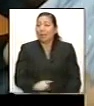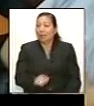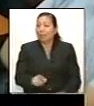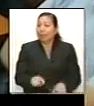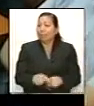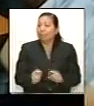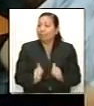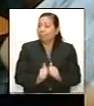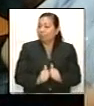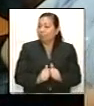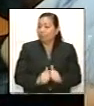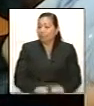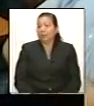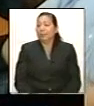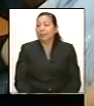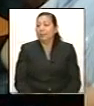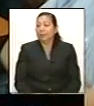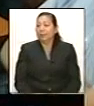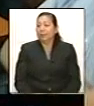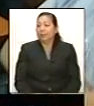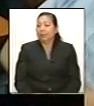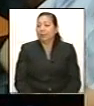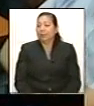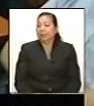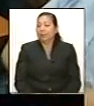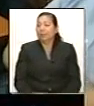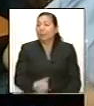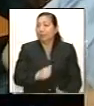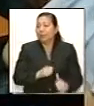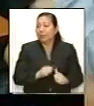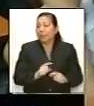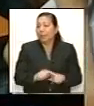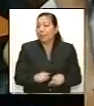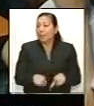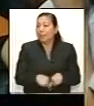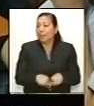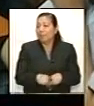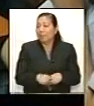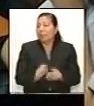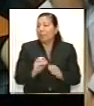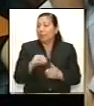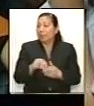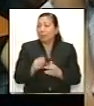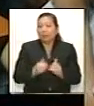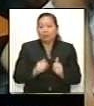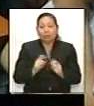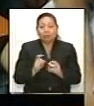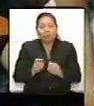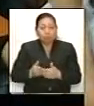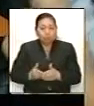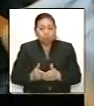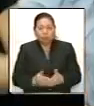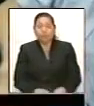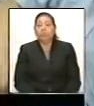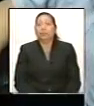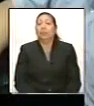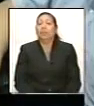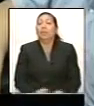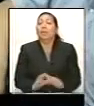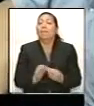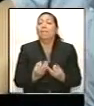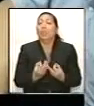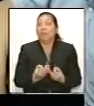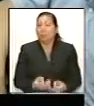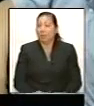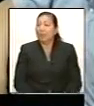el acompañamiento, en ese caso, a las víctimas. También, en ese caso, dan la orientación, en ese caso, también a los familiares,